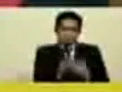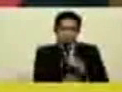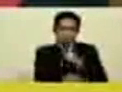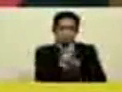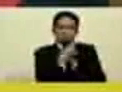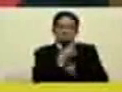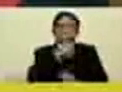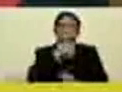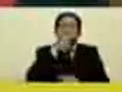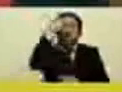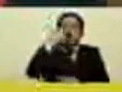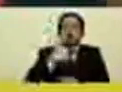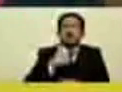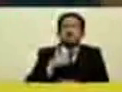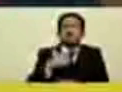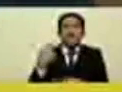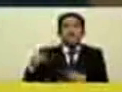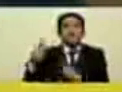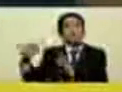ataques brutales